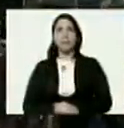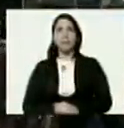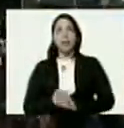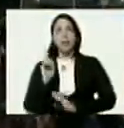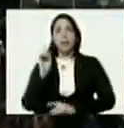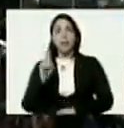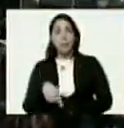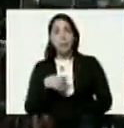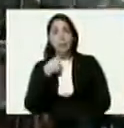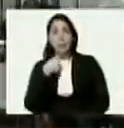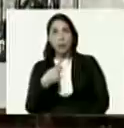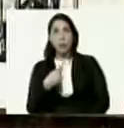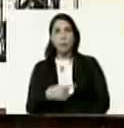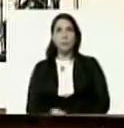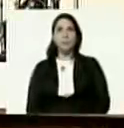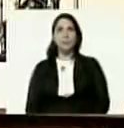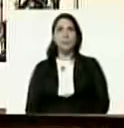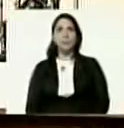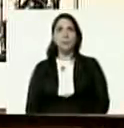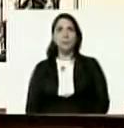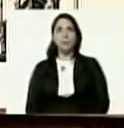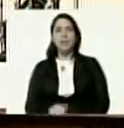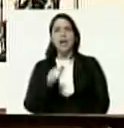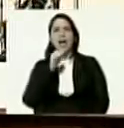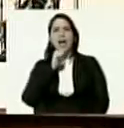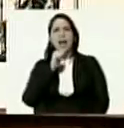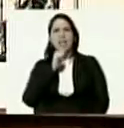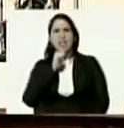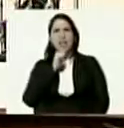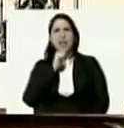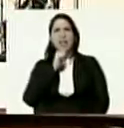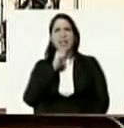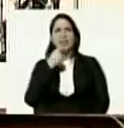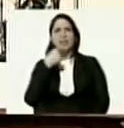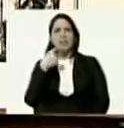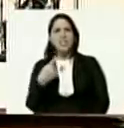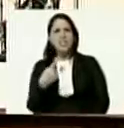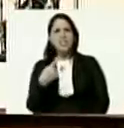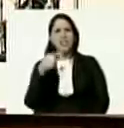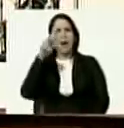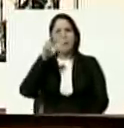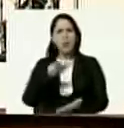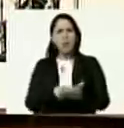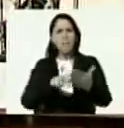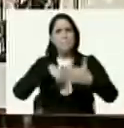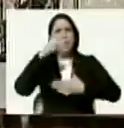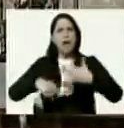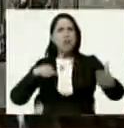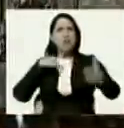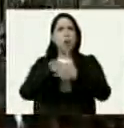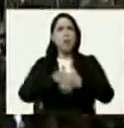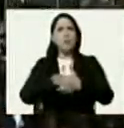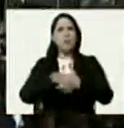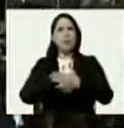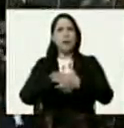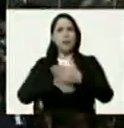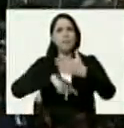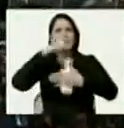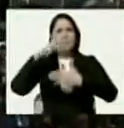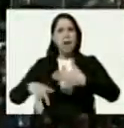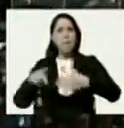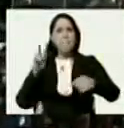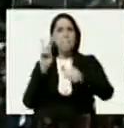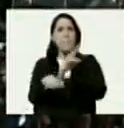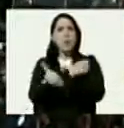Mencionaba a quienes insisten en apostar en un plan golpista, en un plan